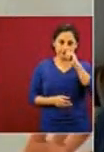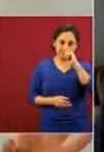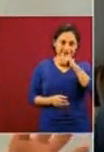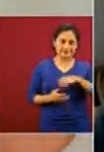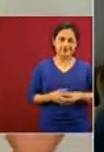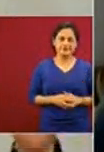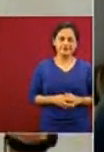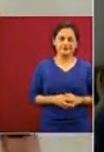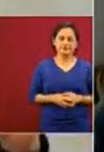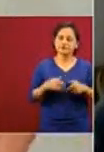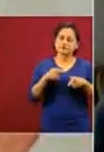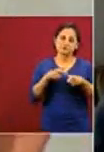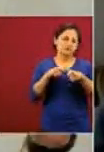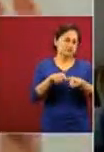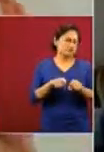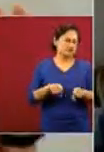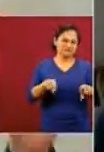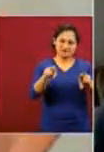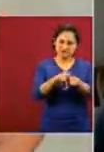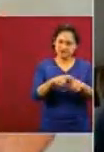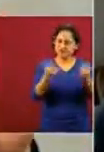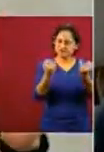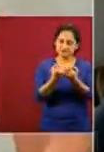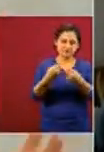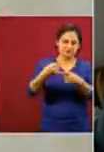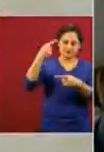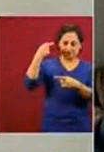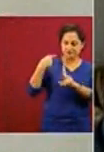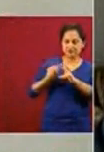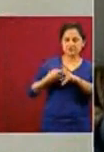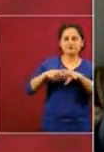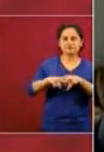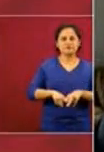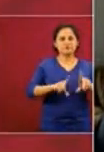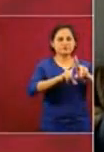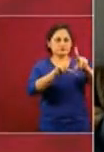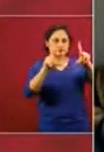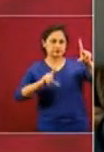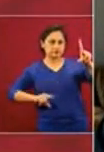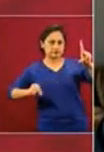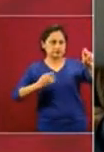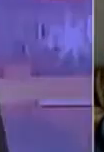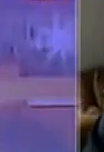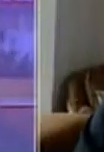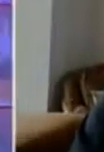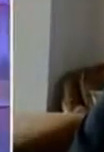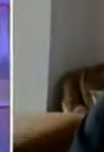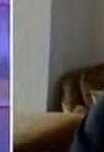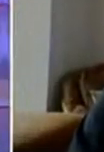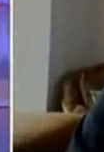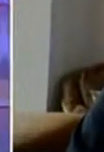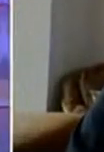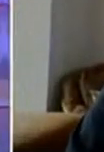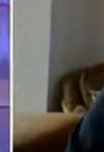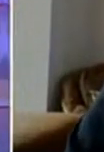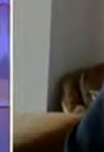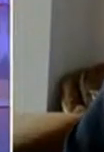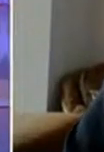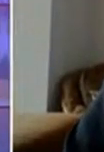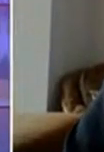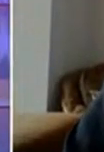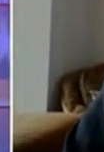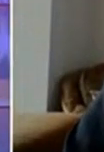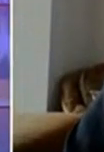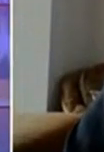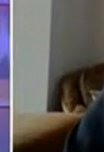desde luego, con la movilización de personas y la apertura del precio. Doctora Laura Jiménez, le agradecemos muchísimo estos minutos